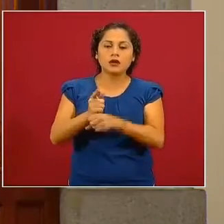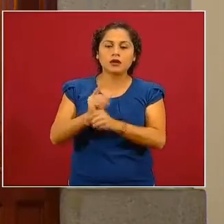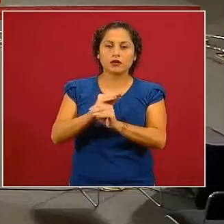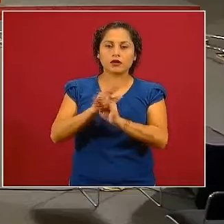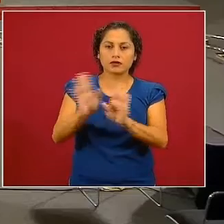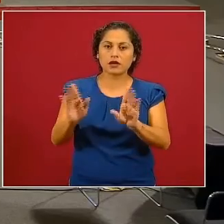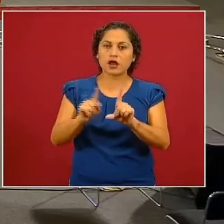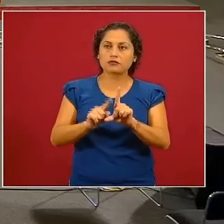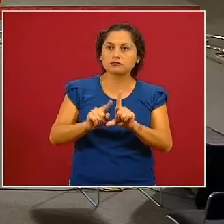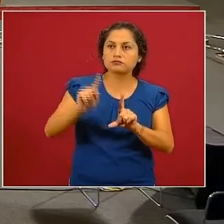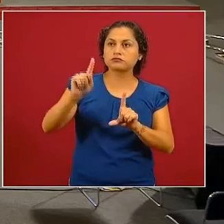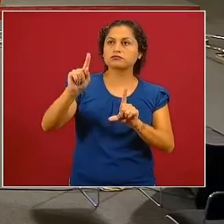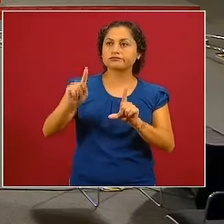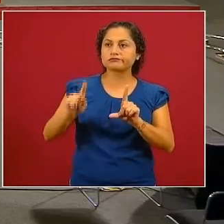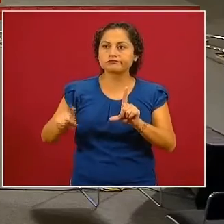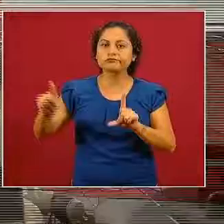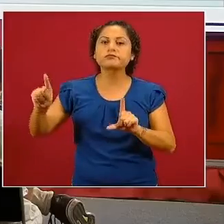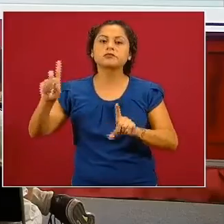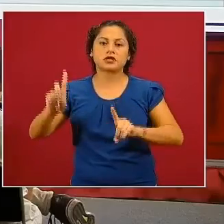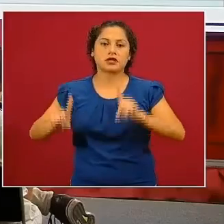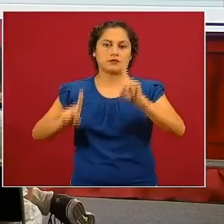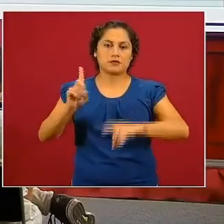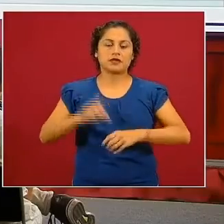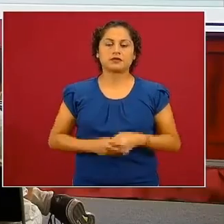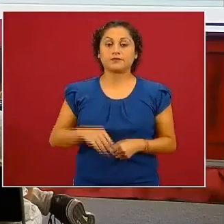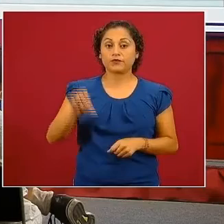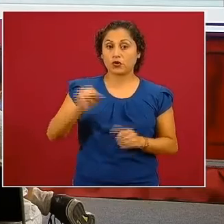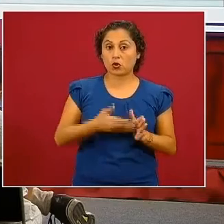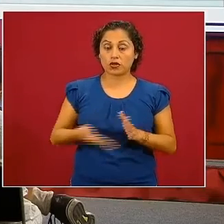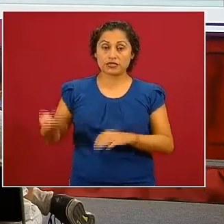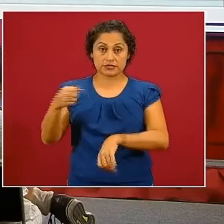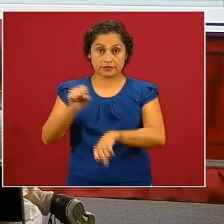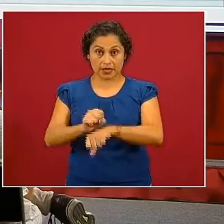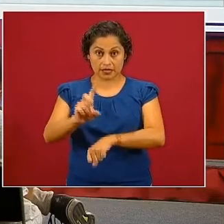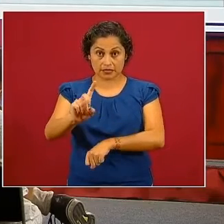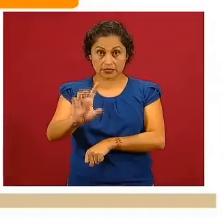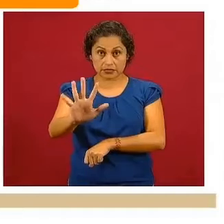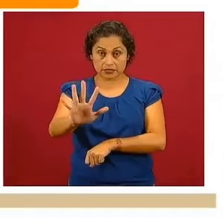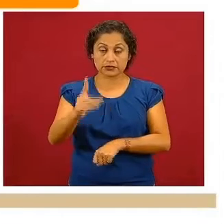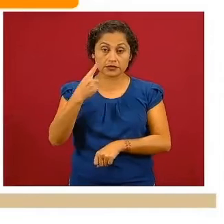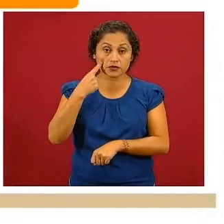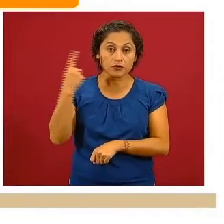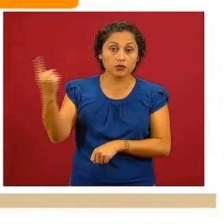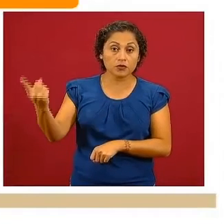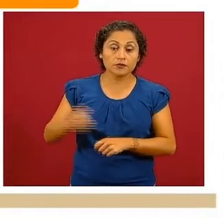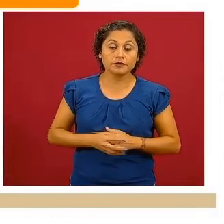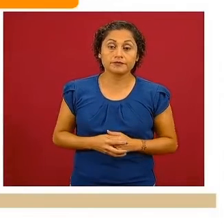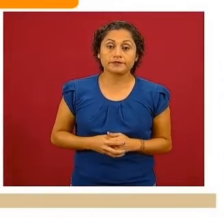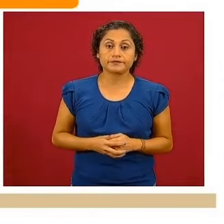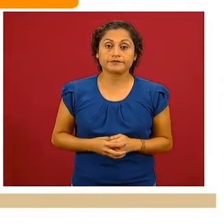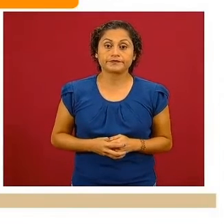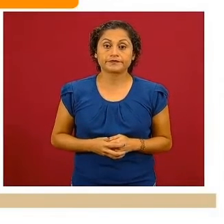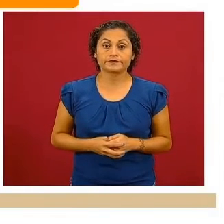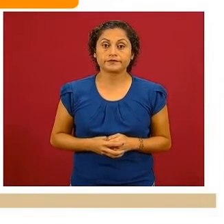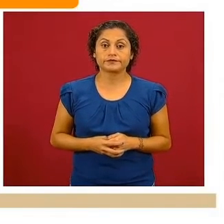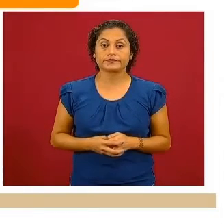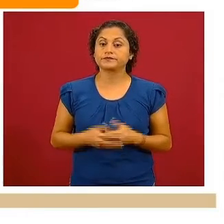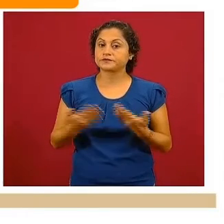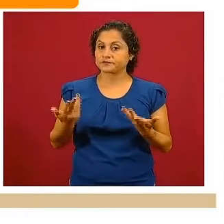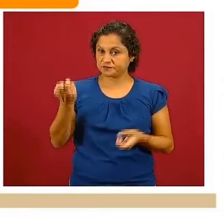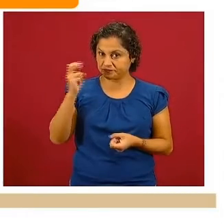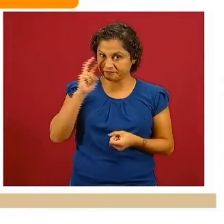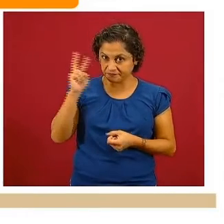o en su momento un ascenso. Entonces hoy estamos cerrando semana 35. De hecho, lo que podemos ver en la totalidad de casos sospechosos, si